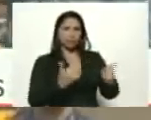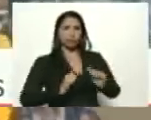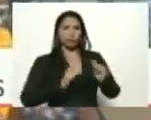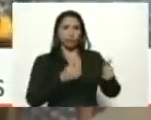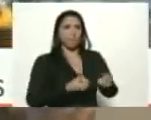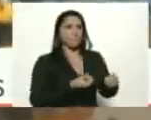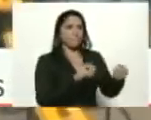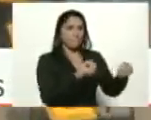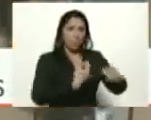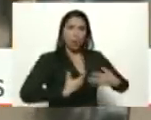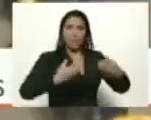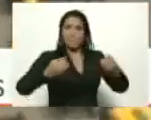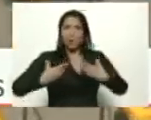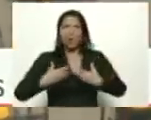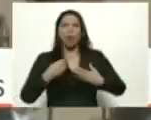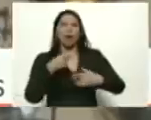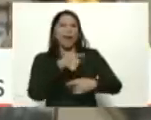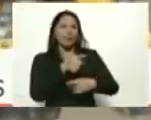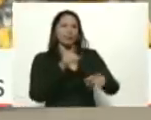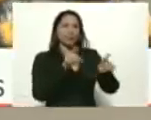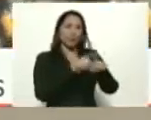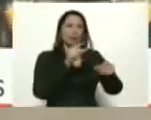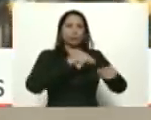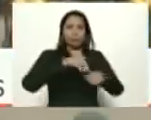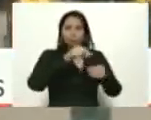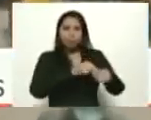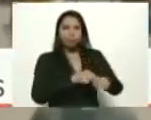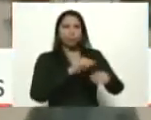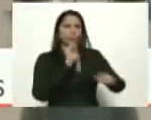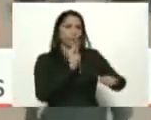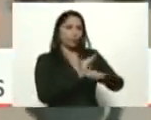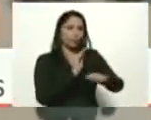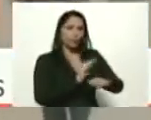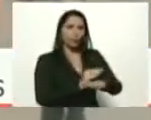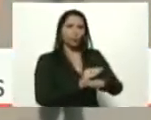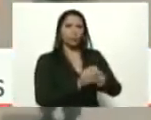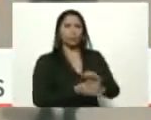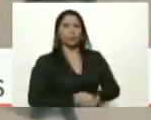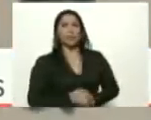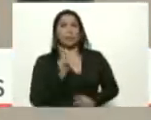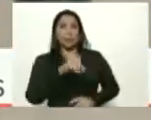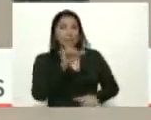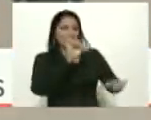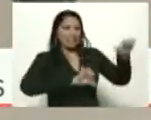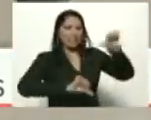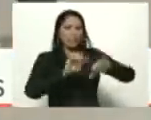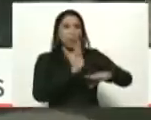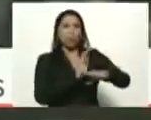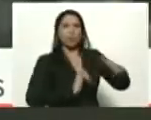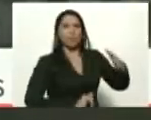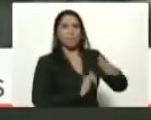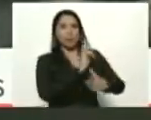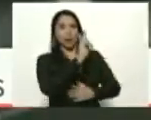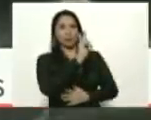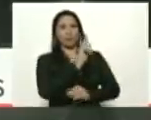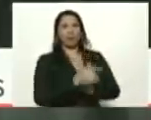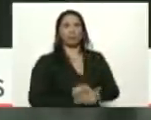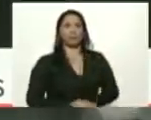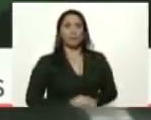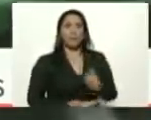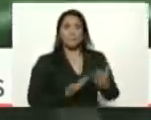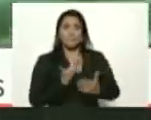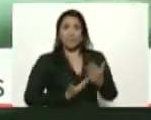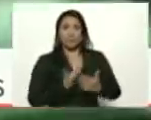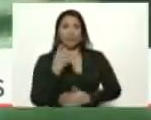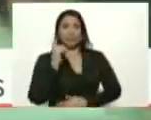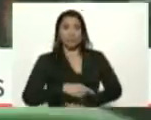sus insumos, que tienen que ver con semillas, biofertilizantes, asimismo agroquímicos, y algo muy importante, presidente,